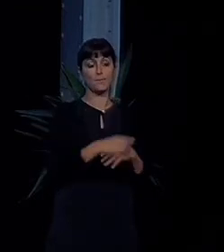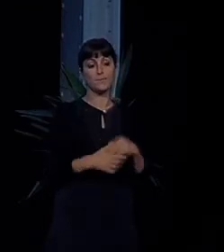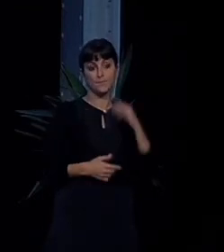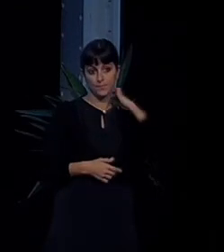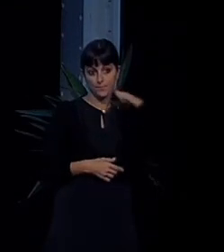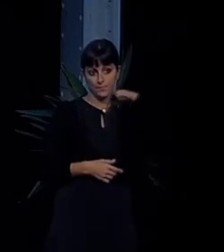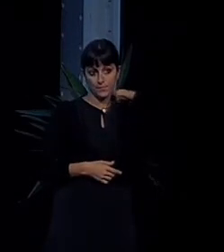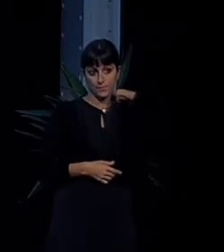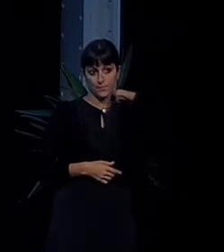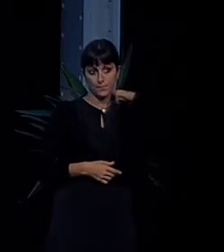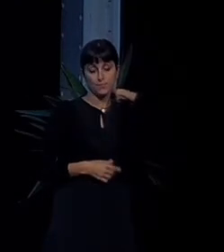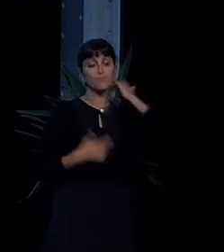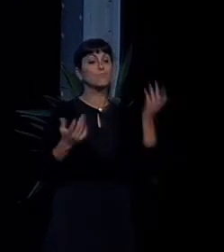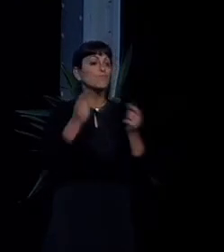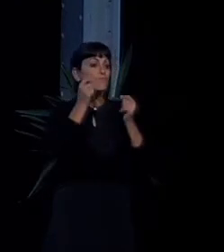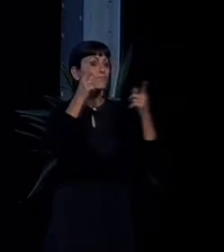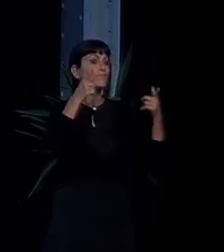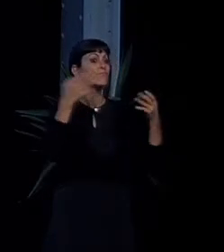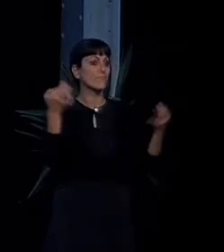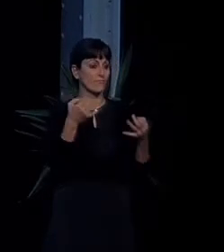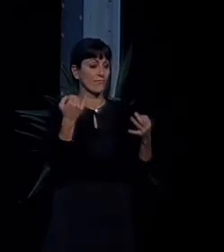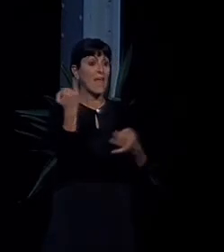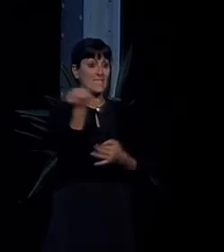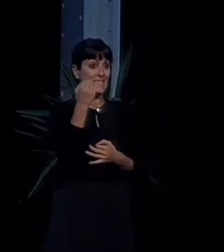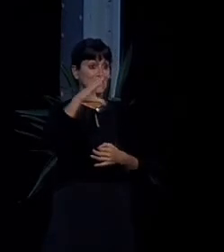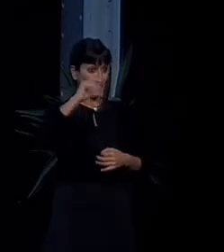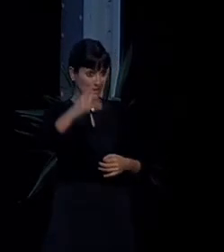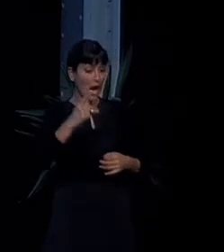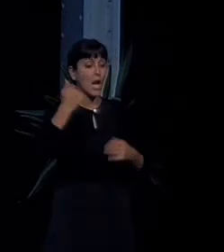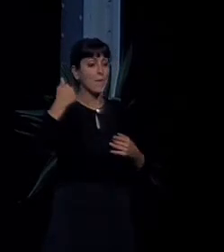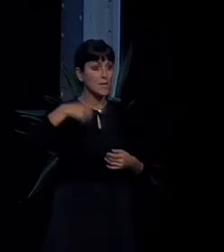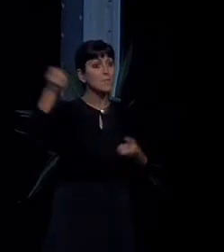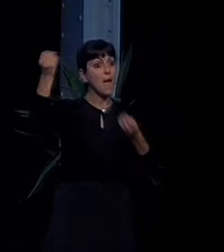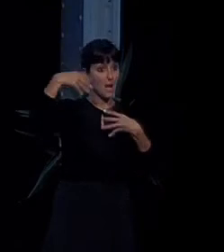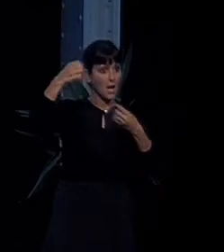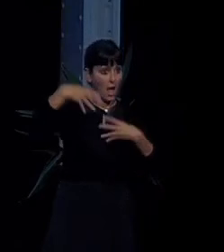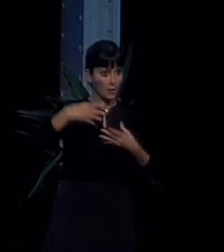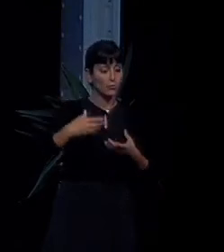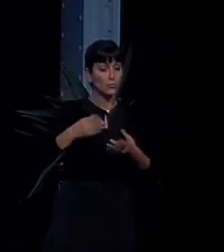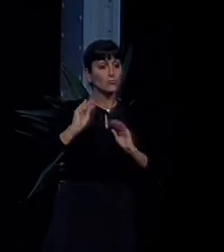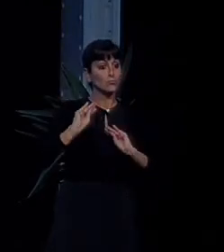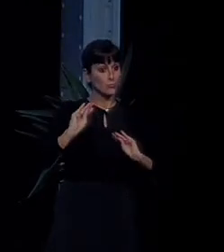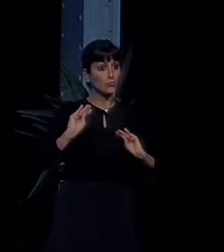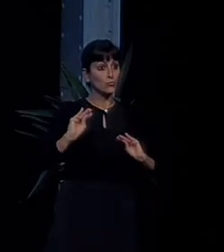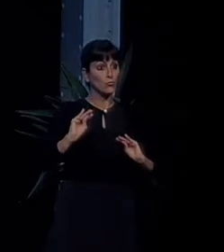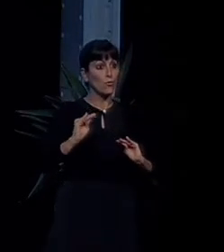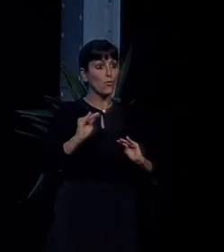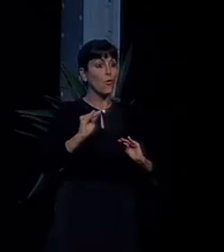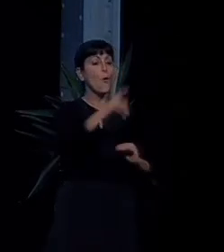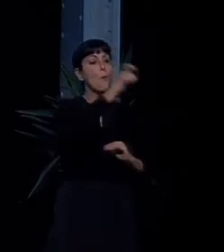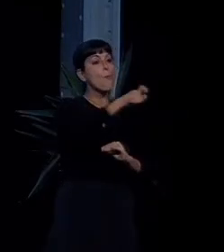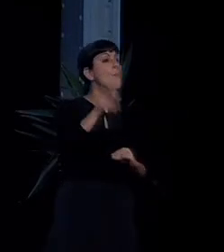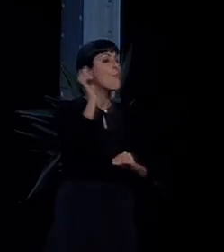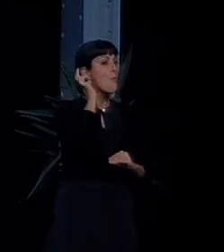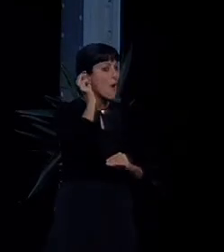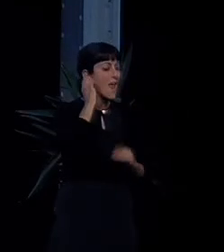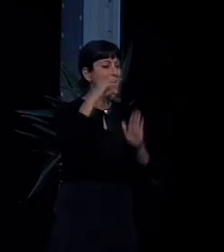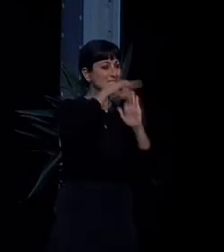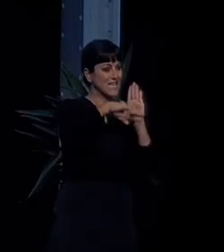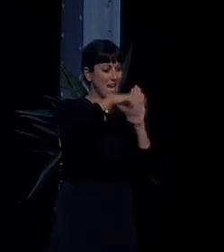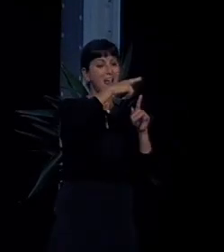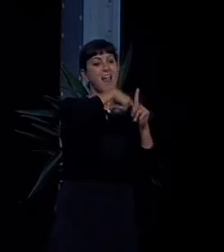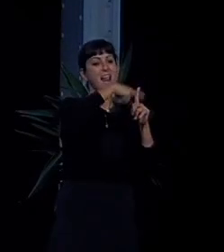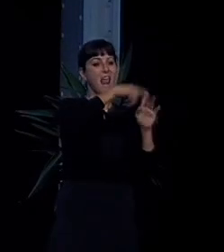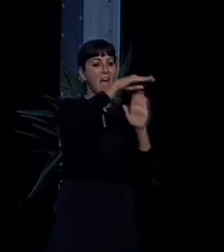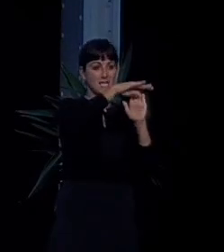que Jack el Destripador, el relato de Jack el Destripador, irrumpe en un momento en el que las mujeres de clase media estaban comenzando a tomar el espacio